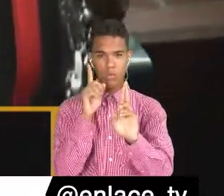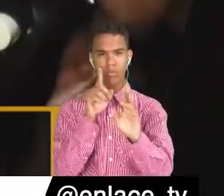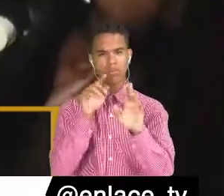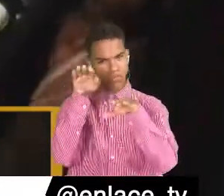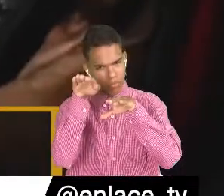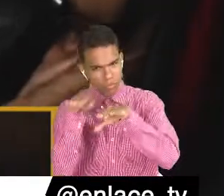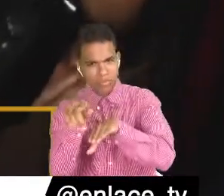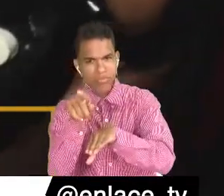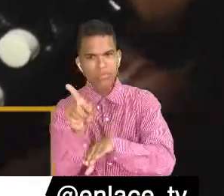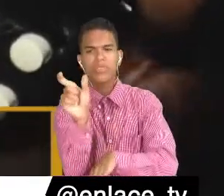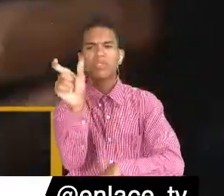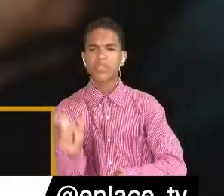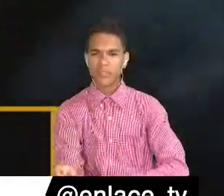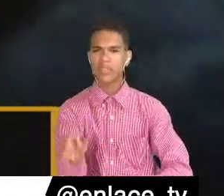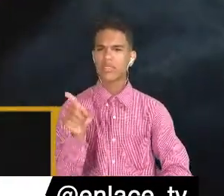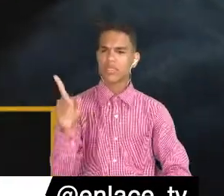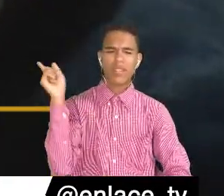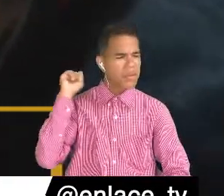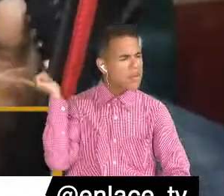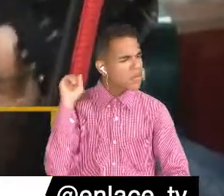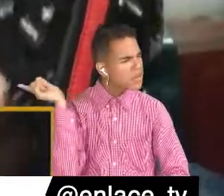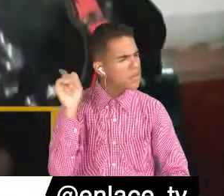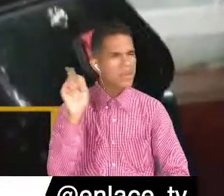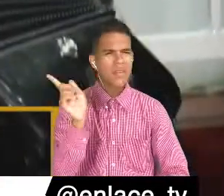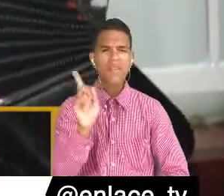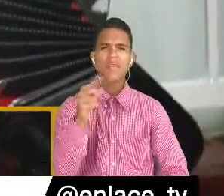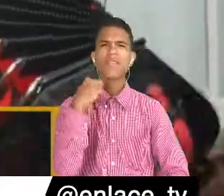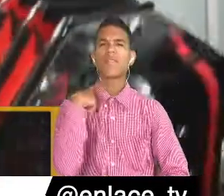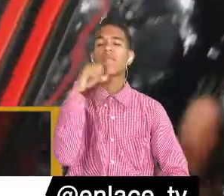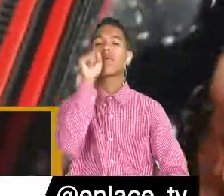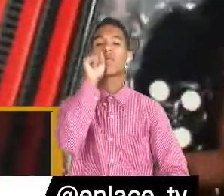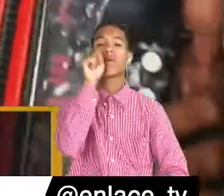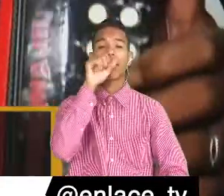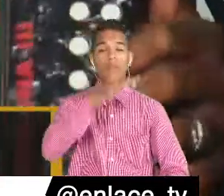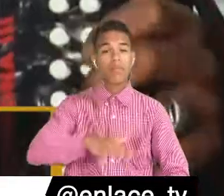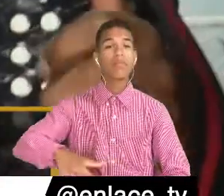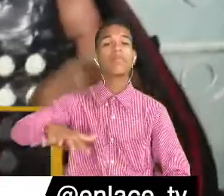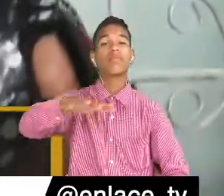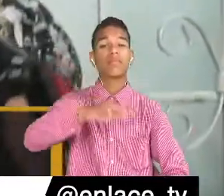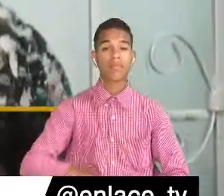personajes, el personaje que más años lleva tocando acordeón en estas tierras bermejas.